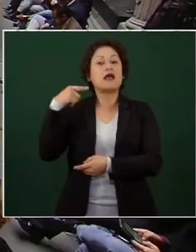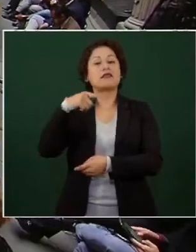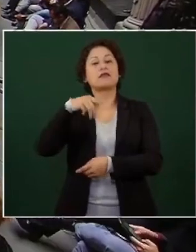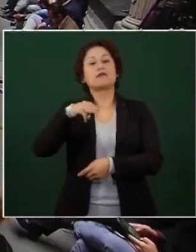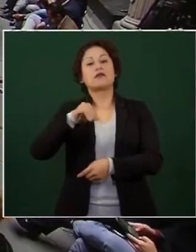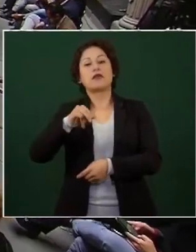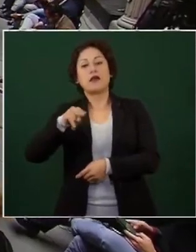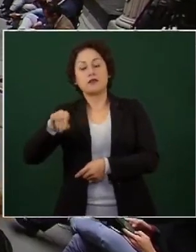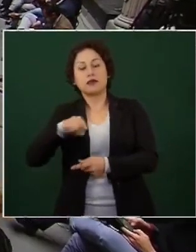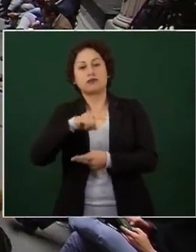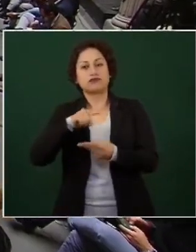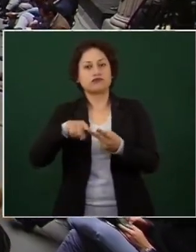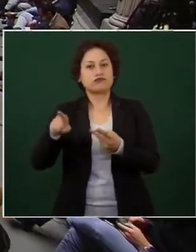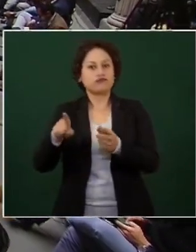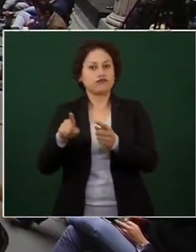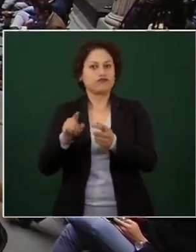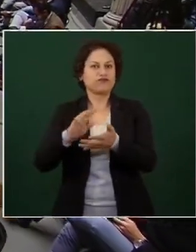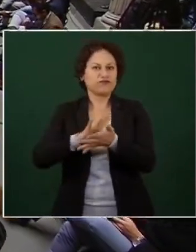durante varias ocasiones,